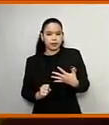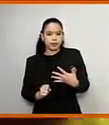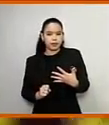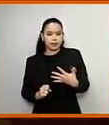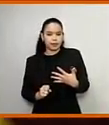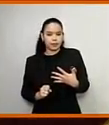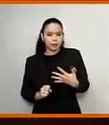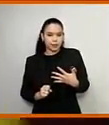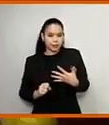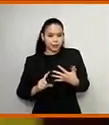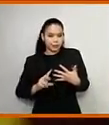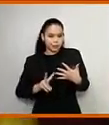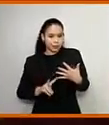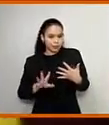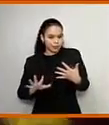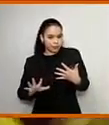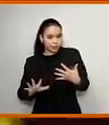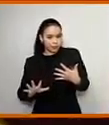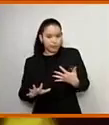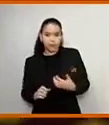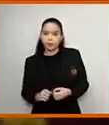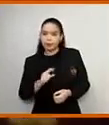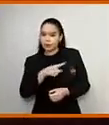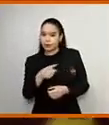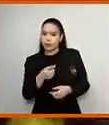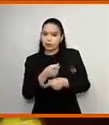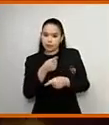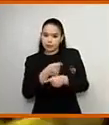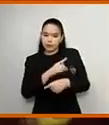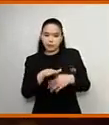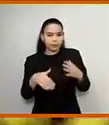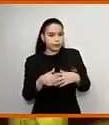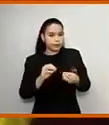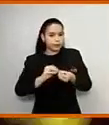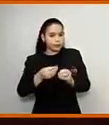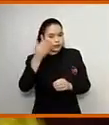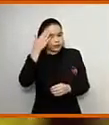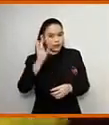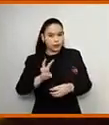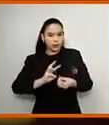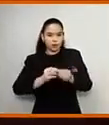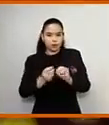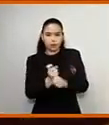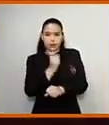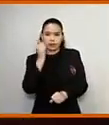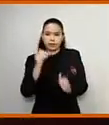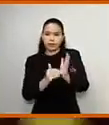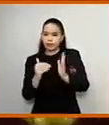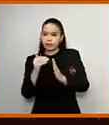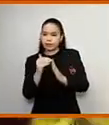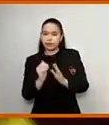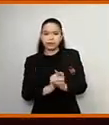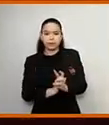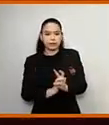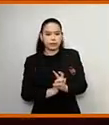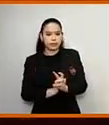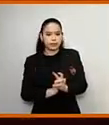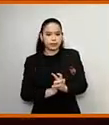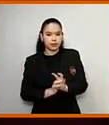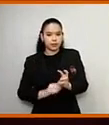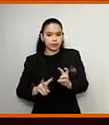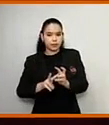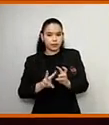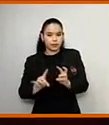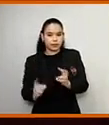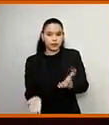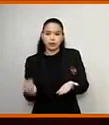Y este es el 25. Espero que vayas acertando porque recibimos el sexto número millonario. Y este es el